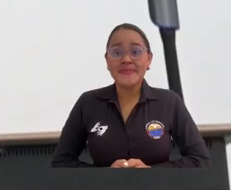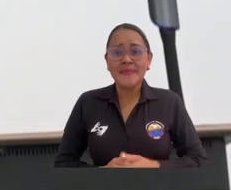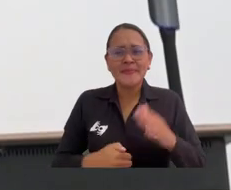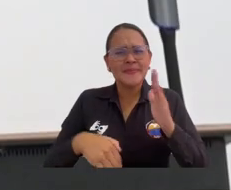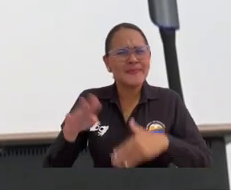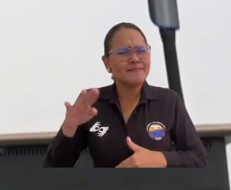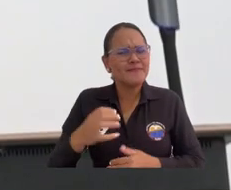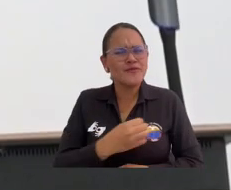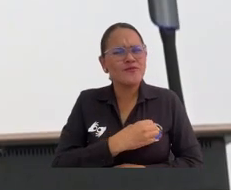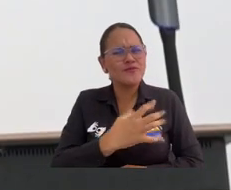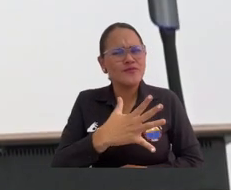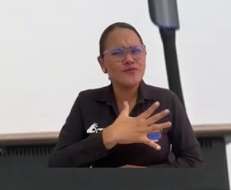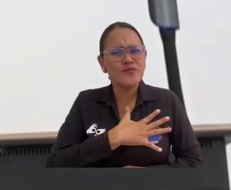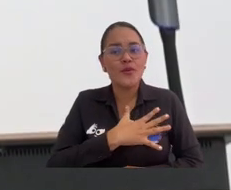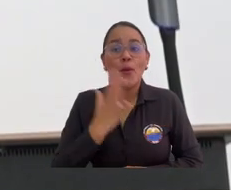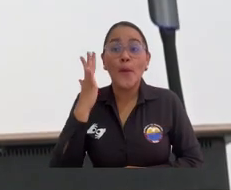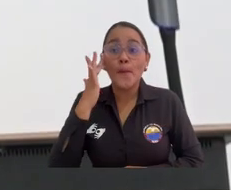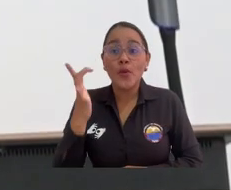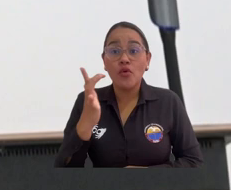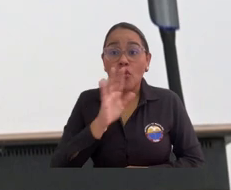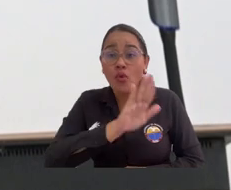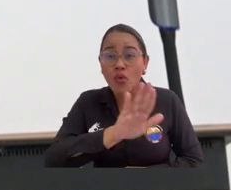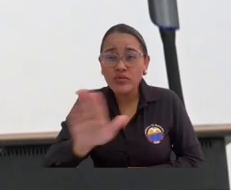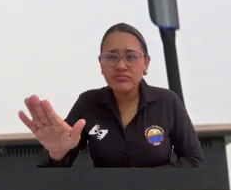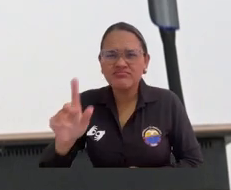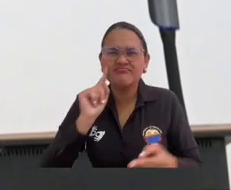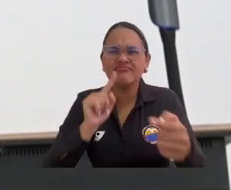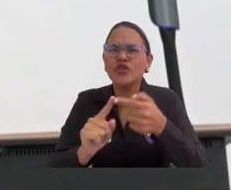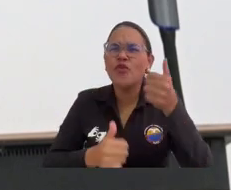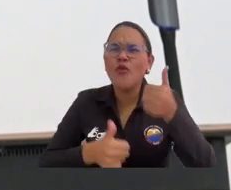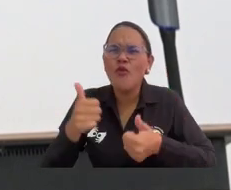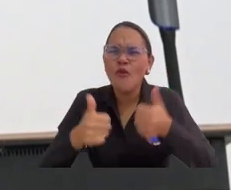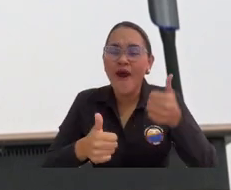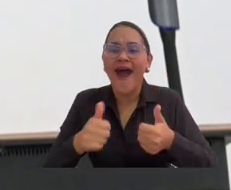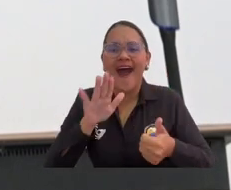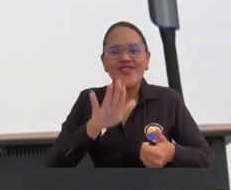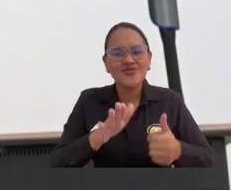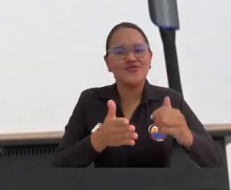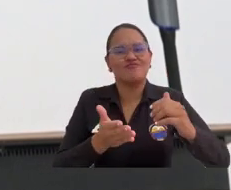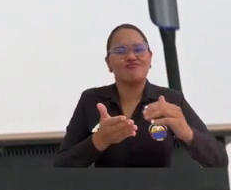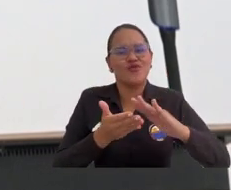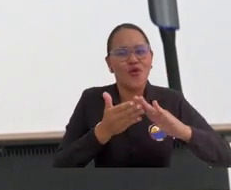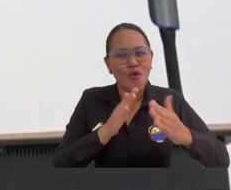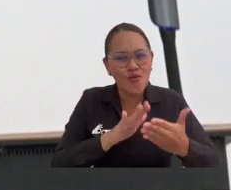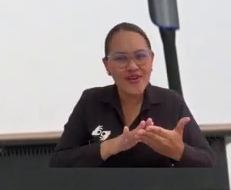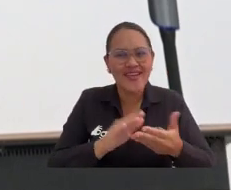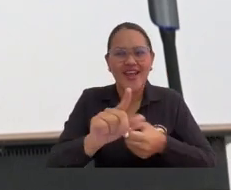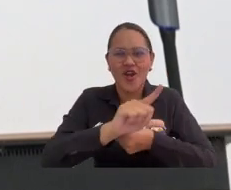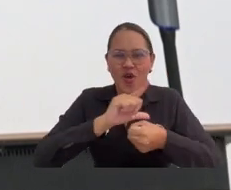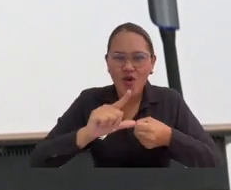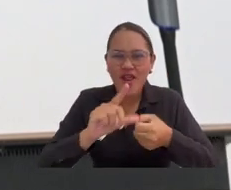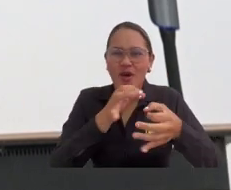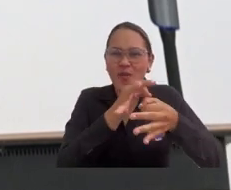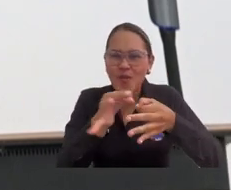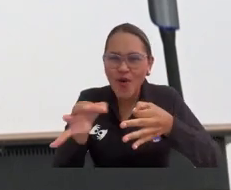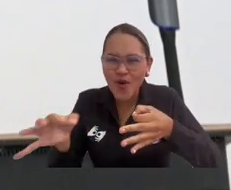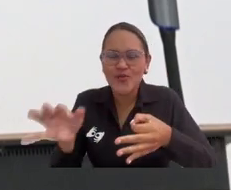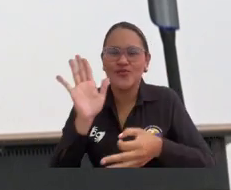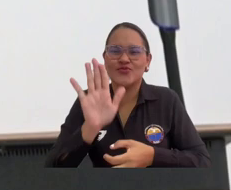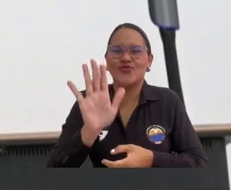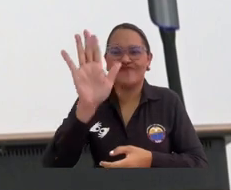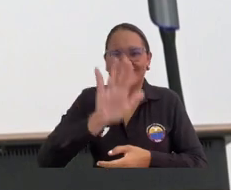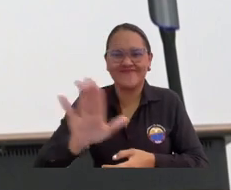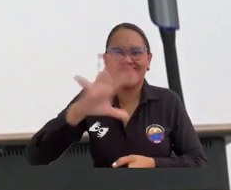Hay una gran oportunidad aquí porque ustedes no tienen otro interés que trabajar por el desarrollo de sus localidades, de su corregimiento,